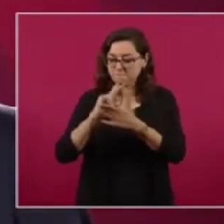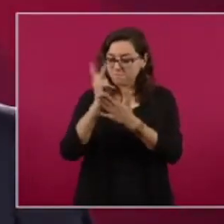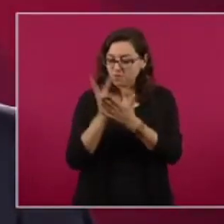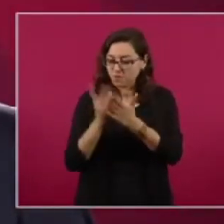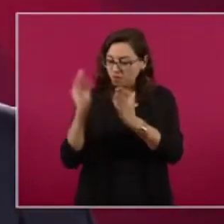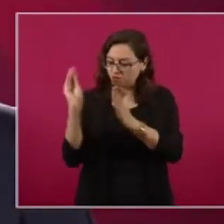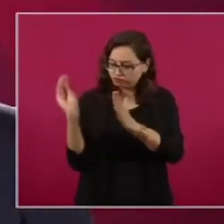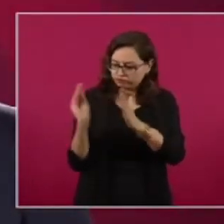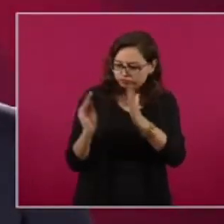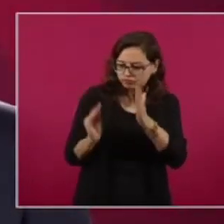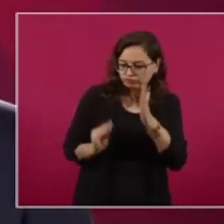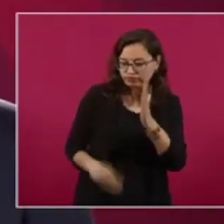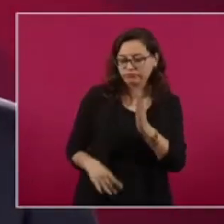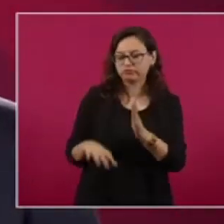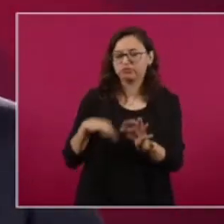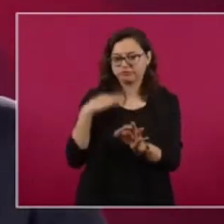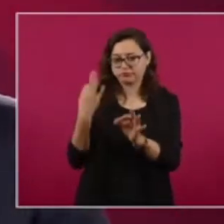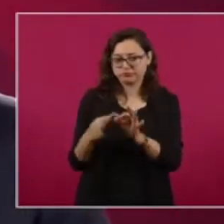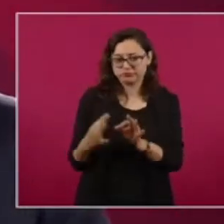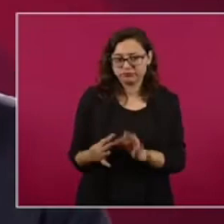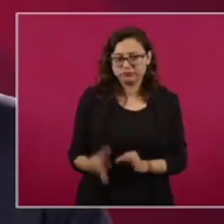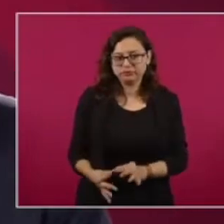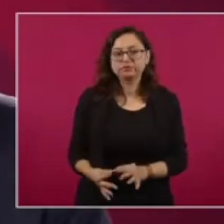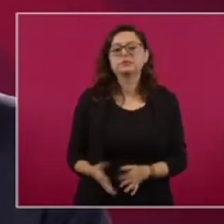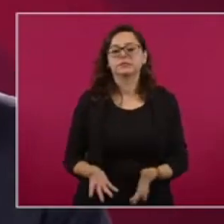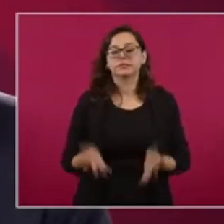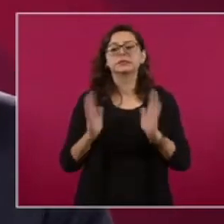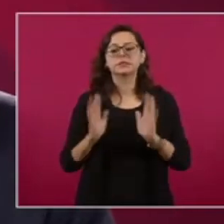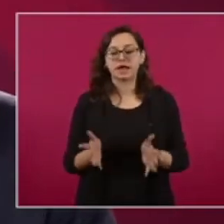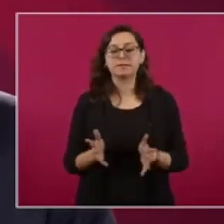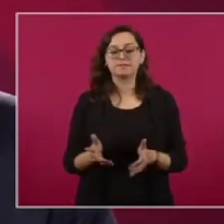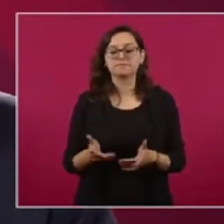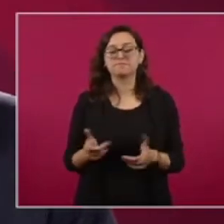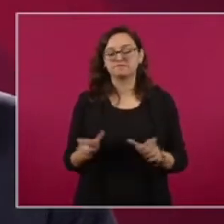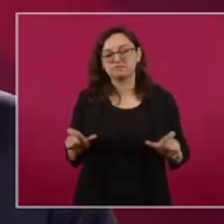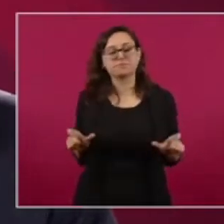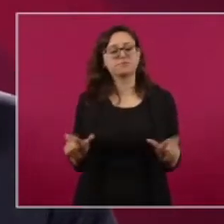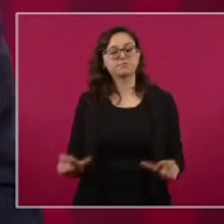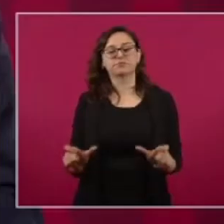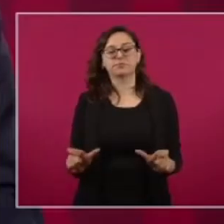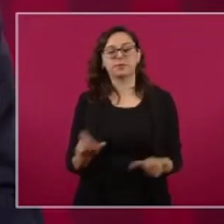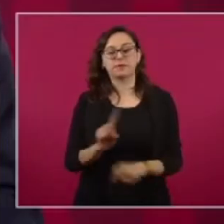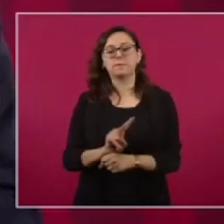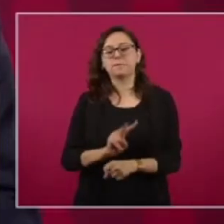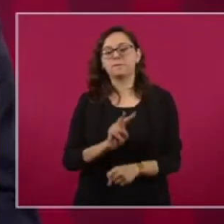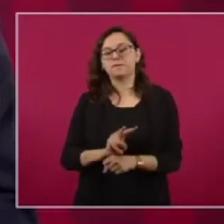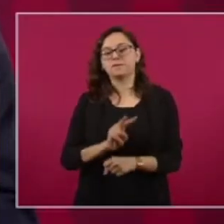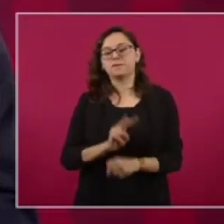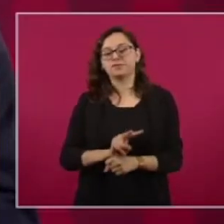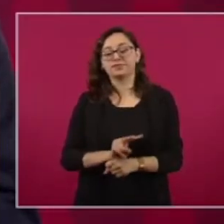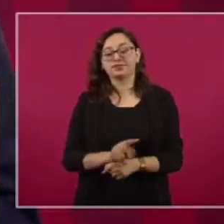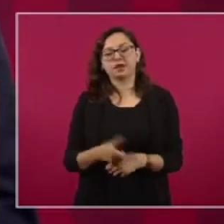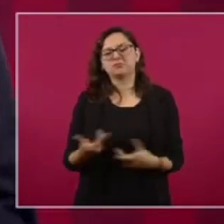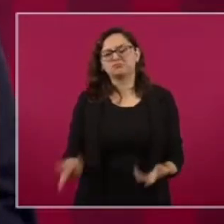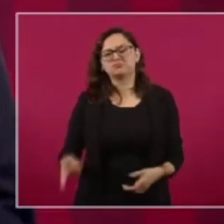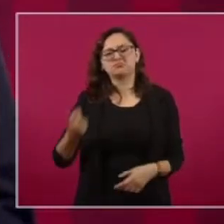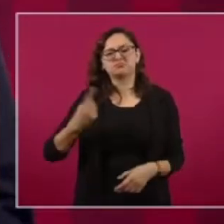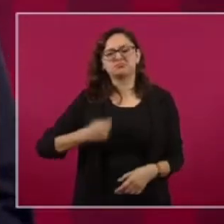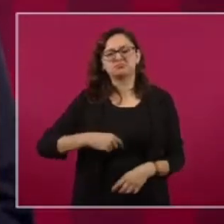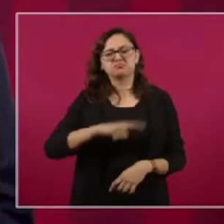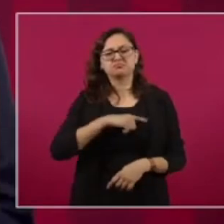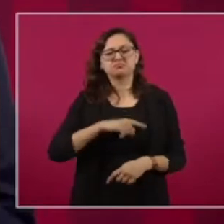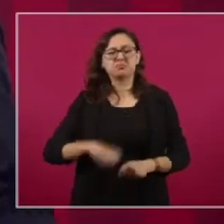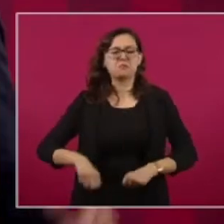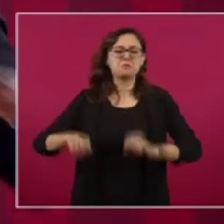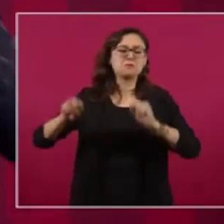implementar para proteger bienes de la nación, porque si no lo hacemos,